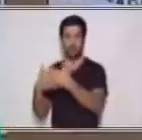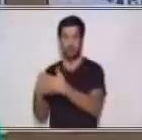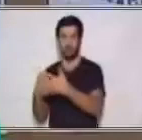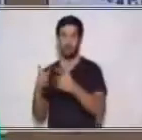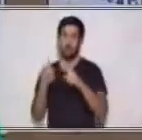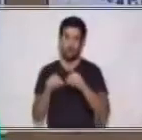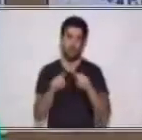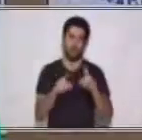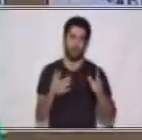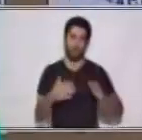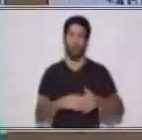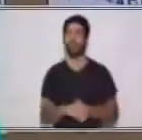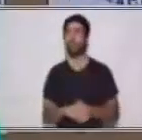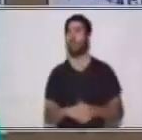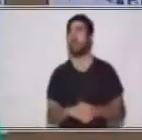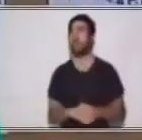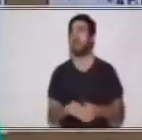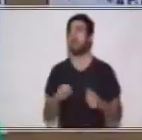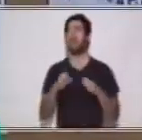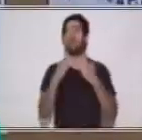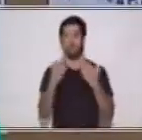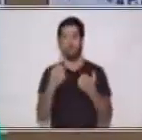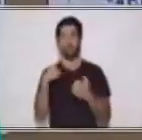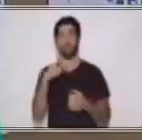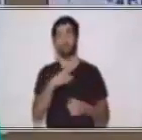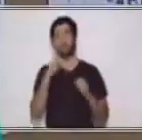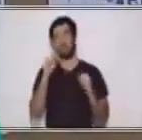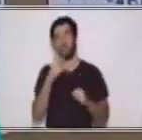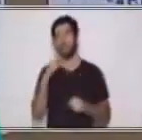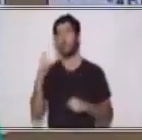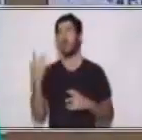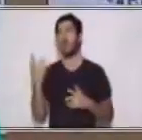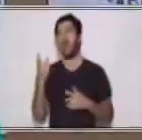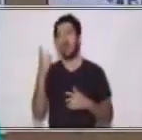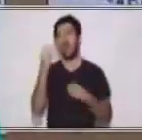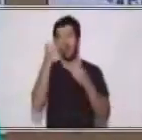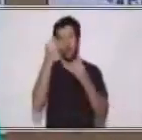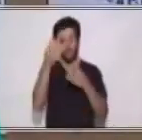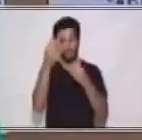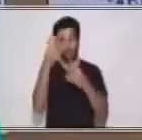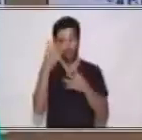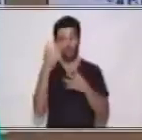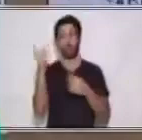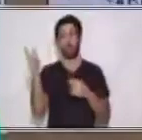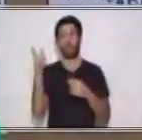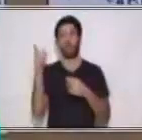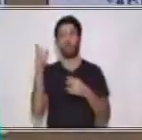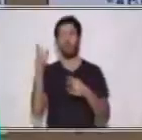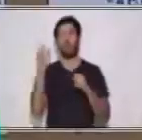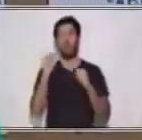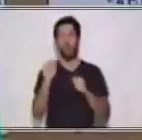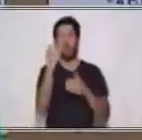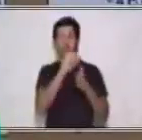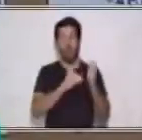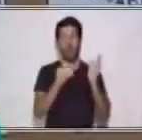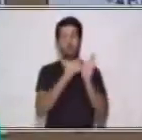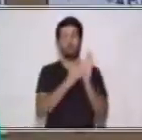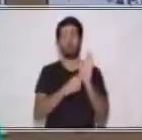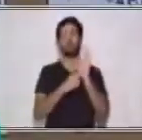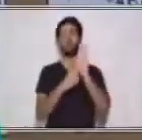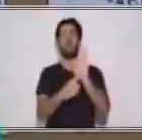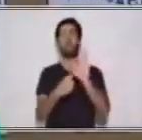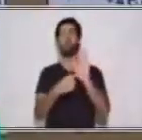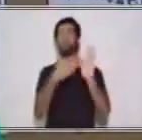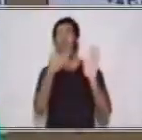En ese sentido, entonces podemos decir que la información o los datos que nosotros transmitimos son datos comprobables, porque se